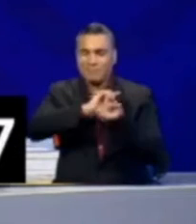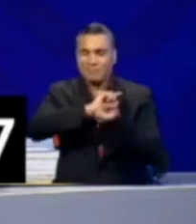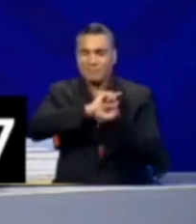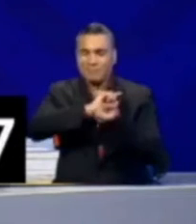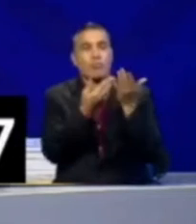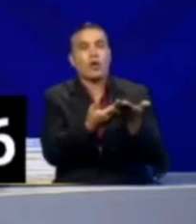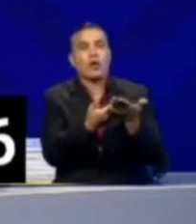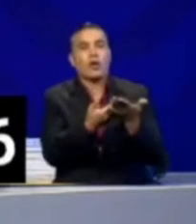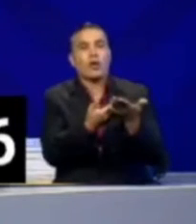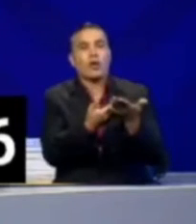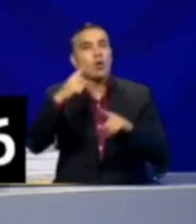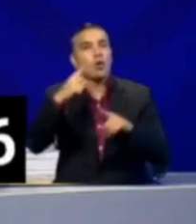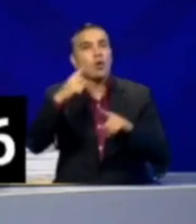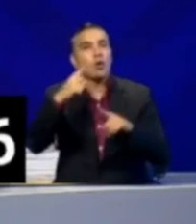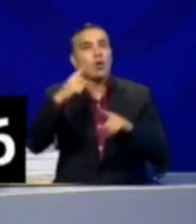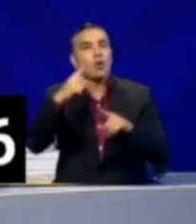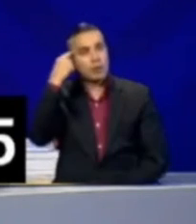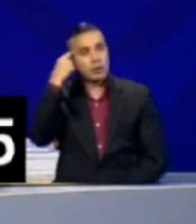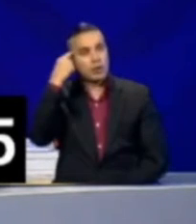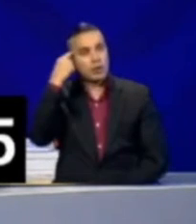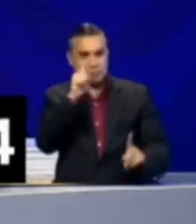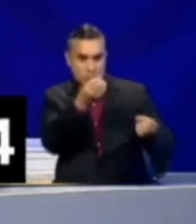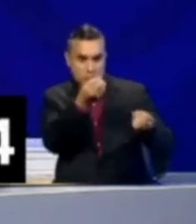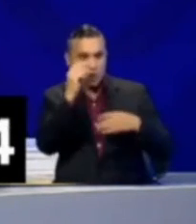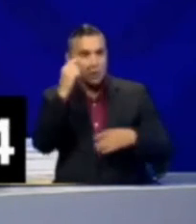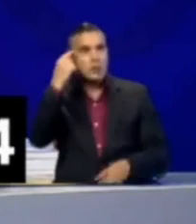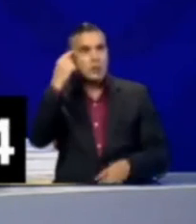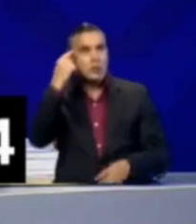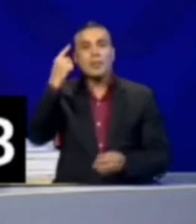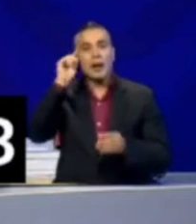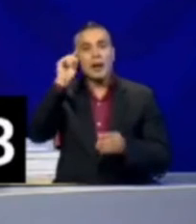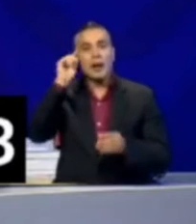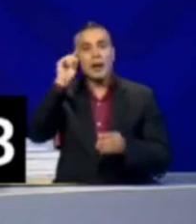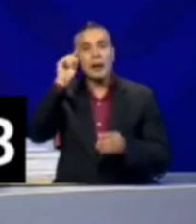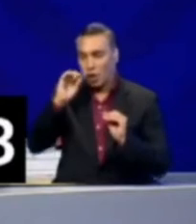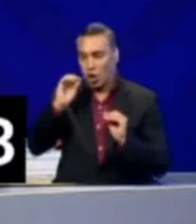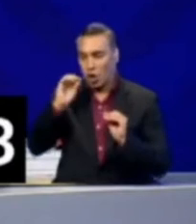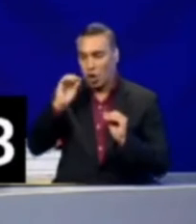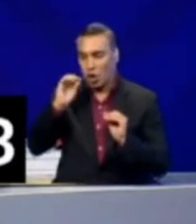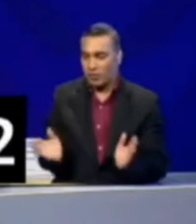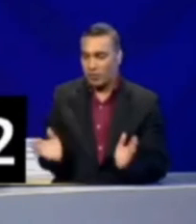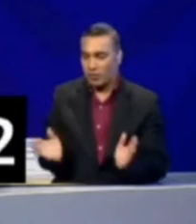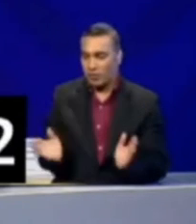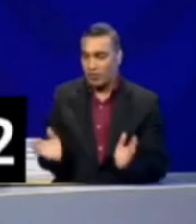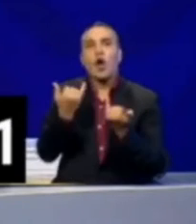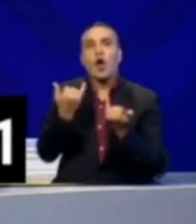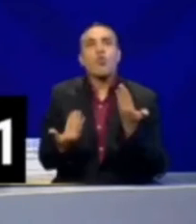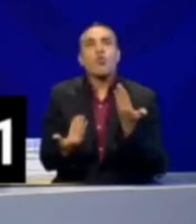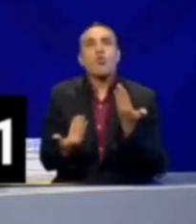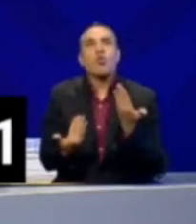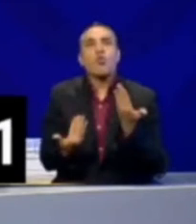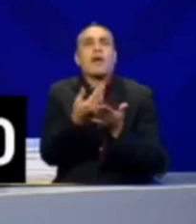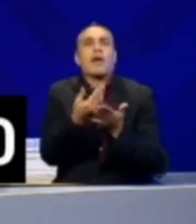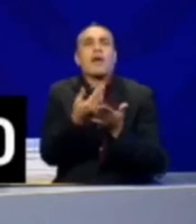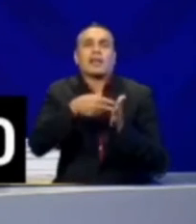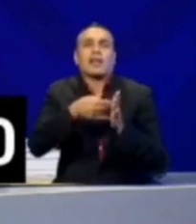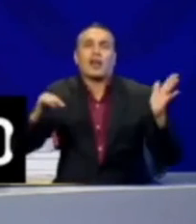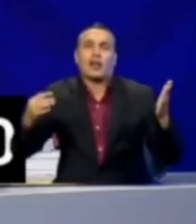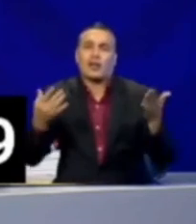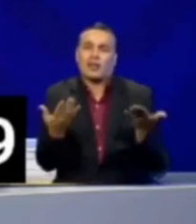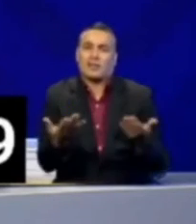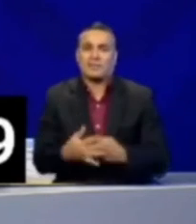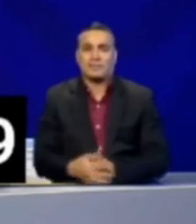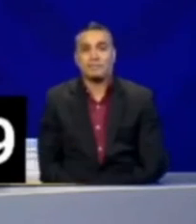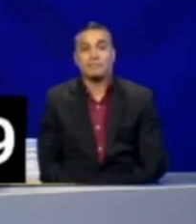de razonamiento crítico para preparar niños y jóvenes a este mundo moderno de esta nueva revolución